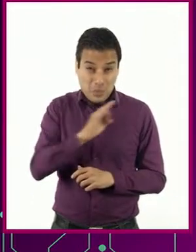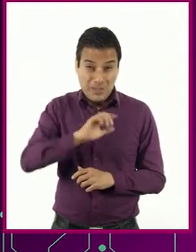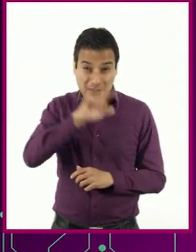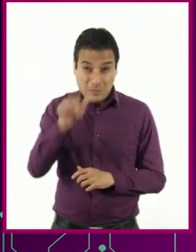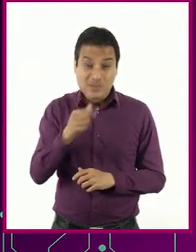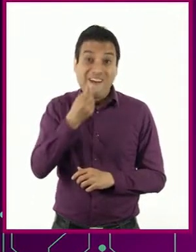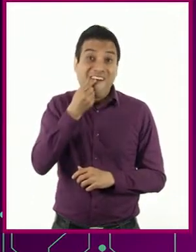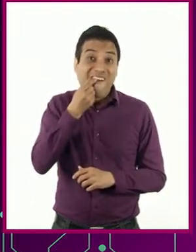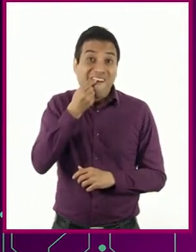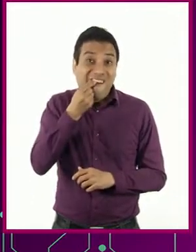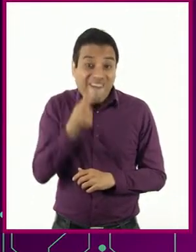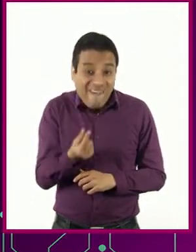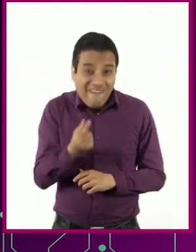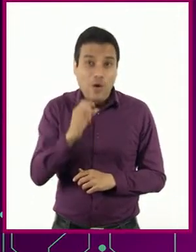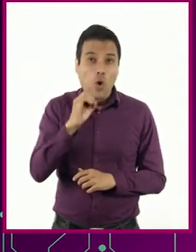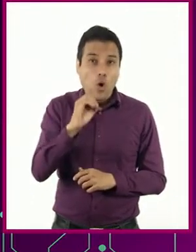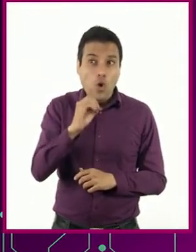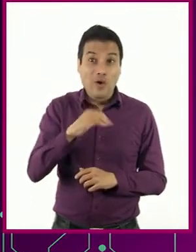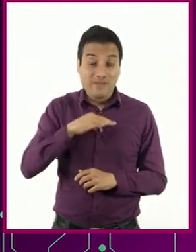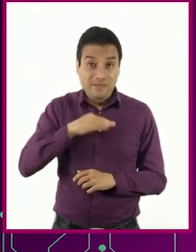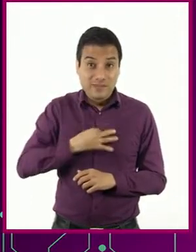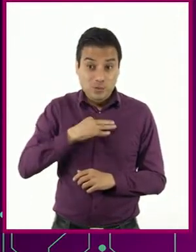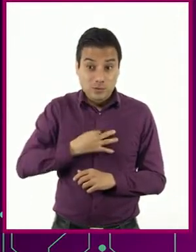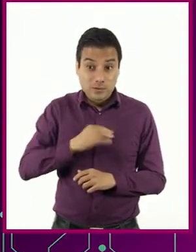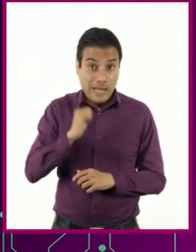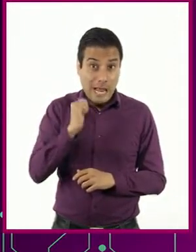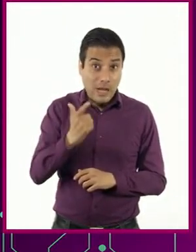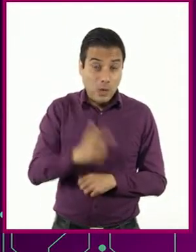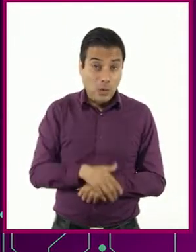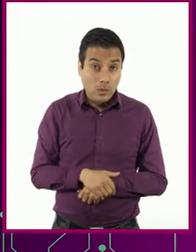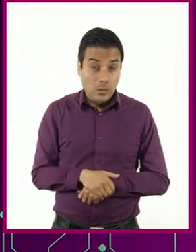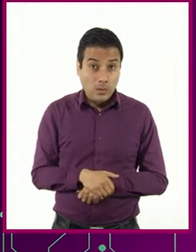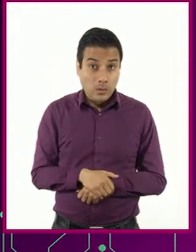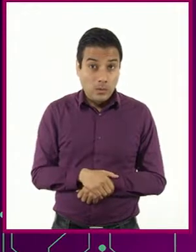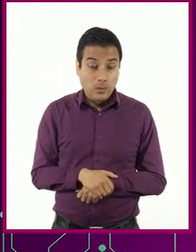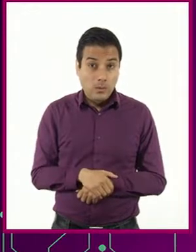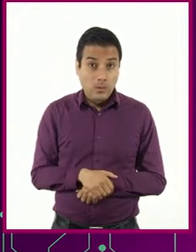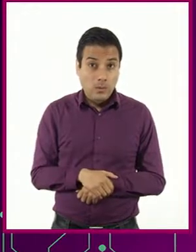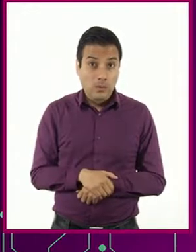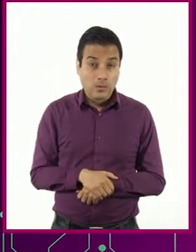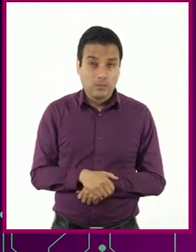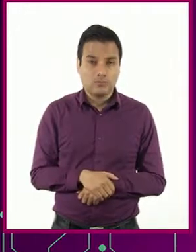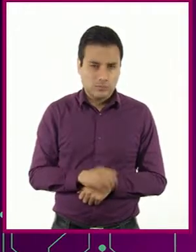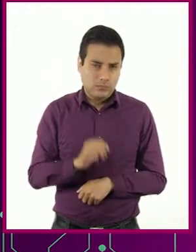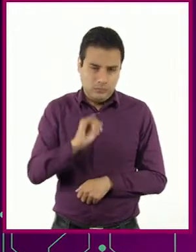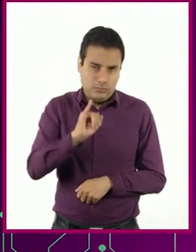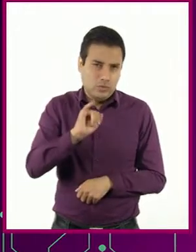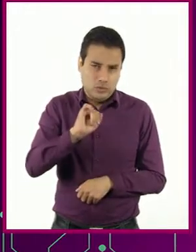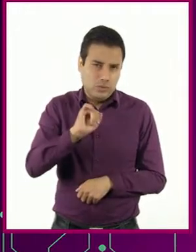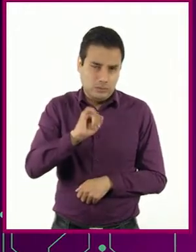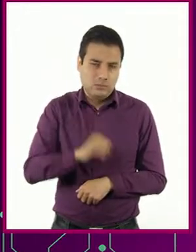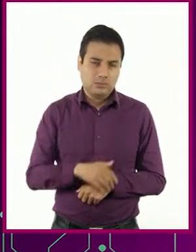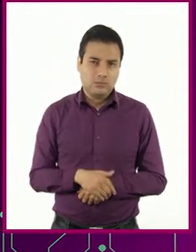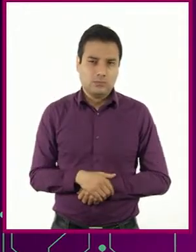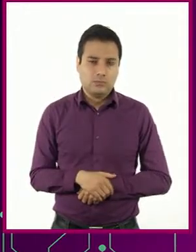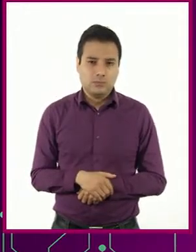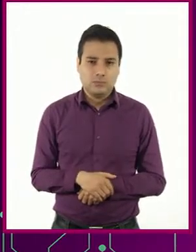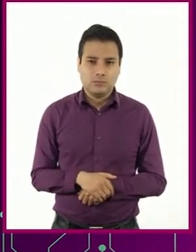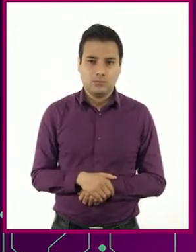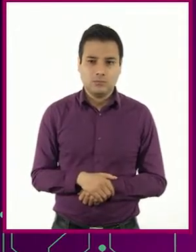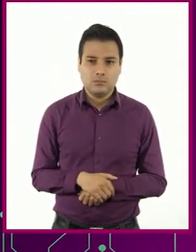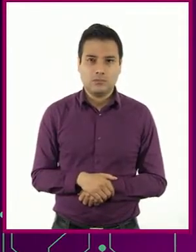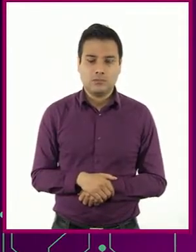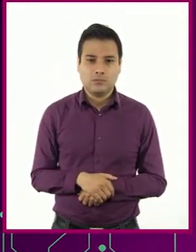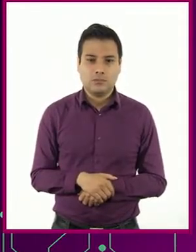una muela o se puede generar alguna infección gravosa que afecte la dentadura? Sí, definitivamente.